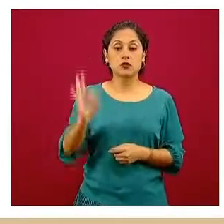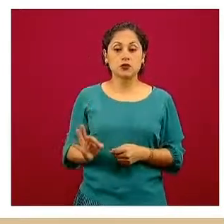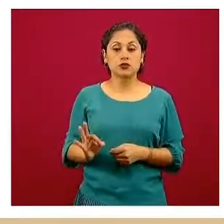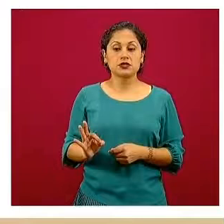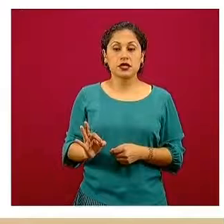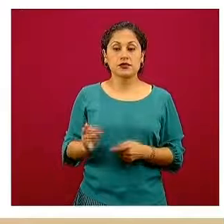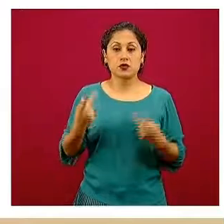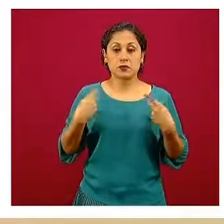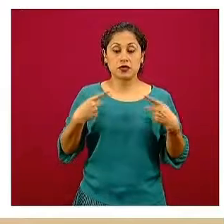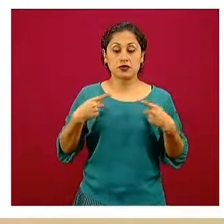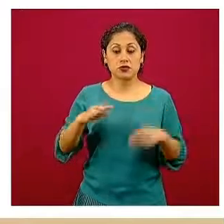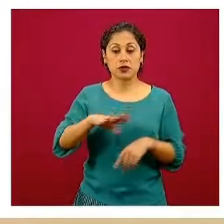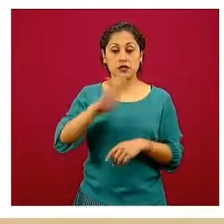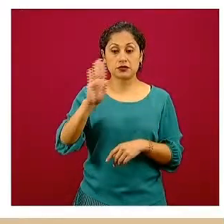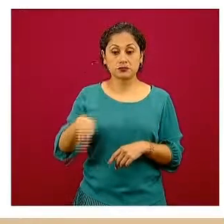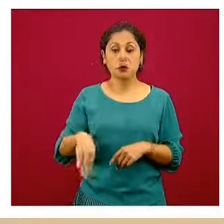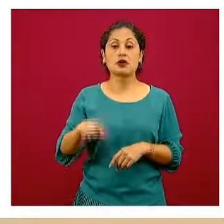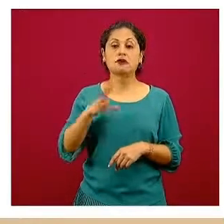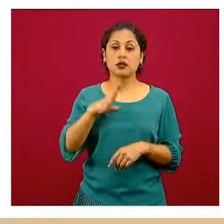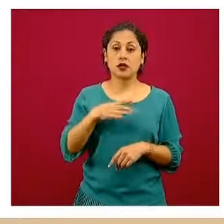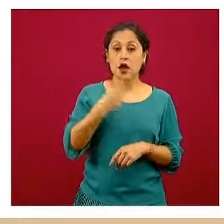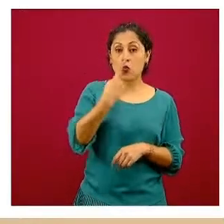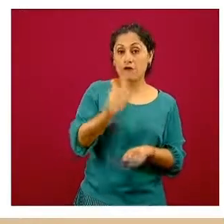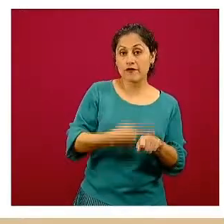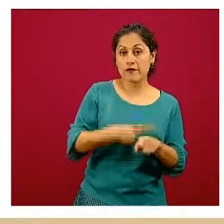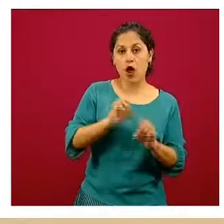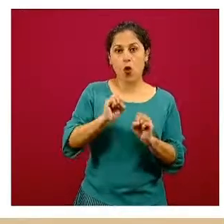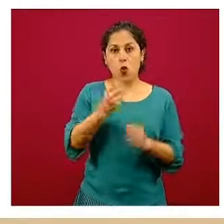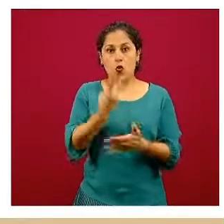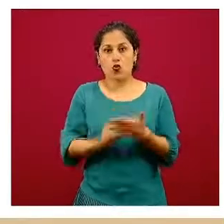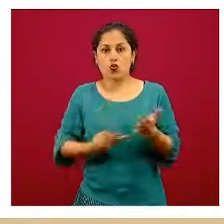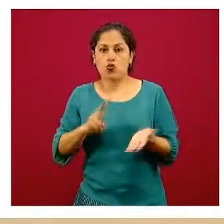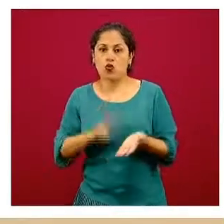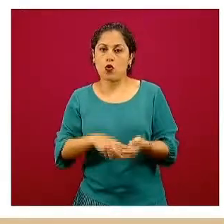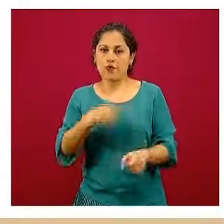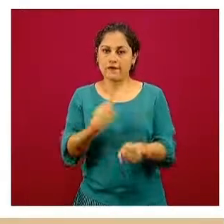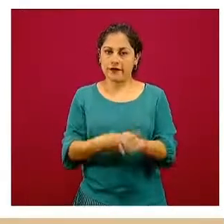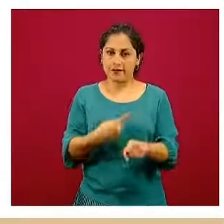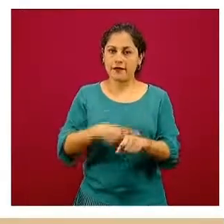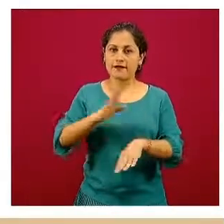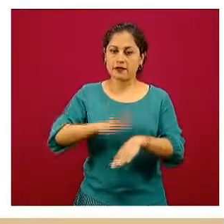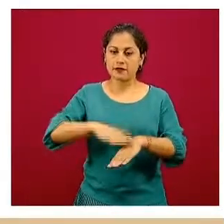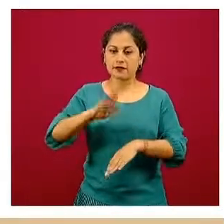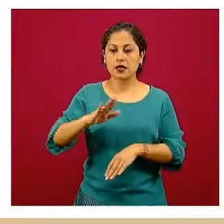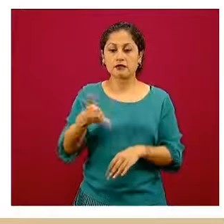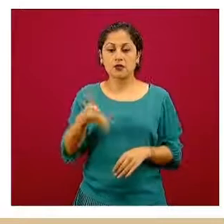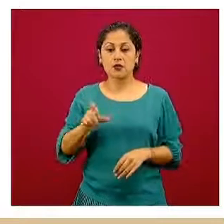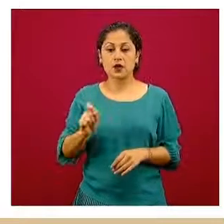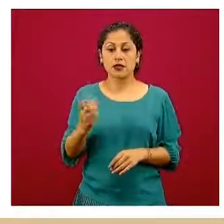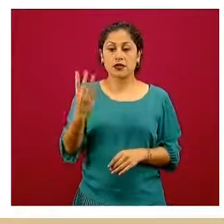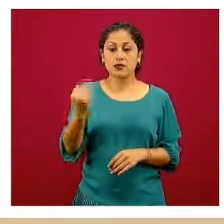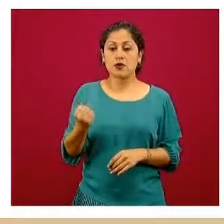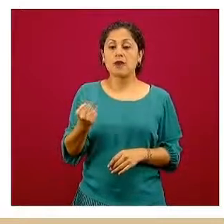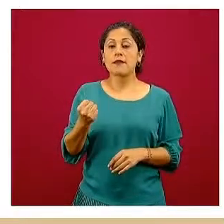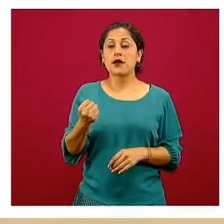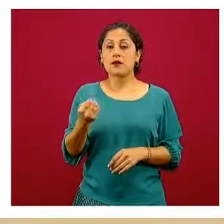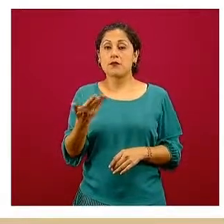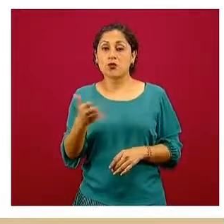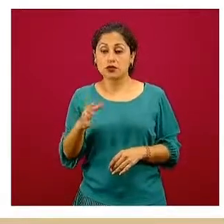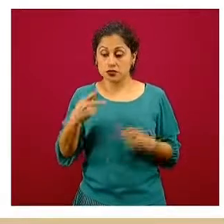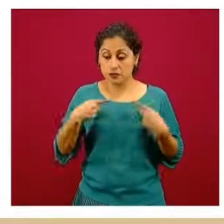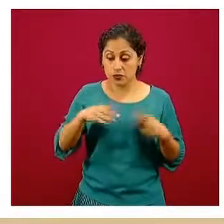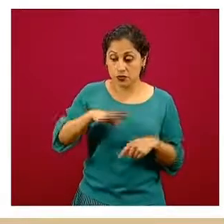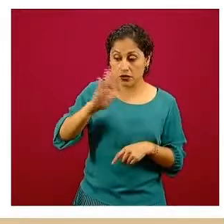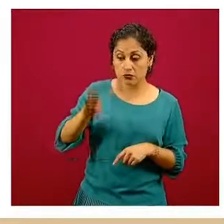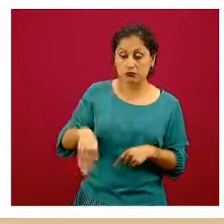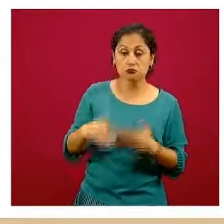o más comorbilidades asociadas, y al menos en un 29% de las defunciones